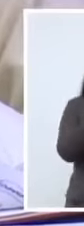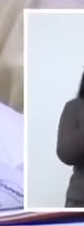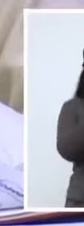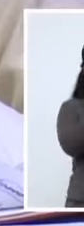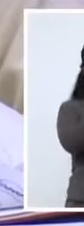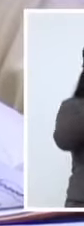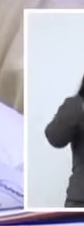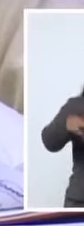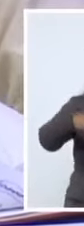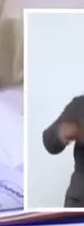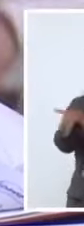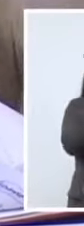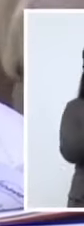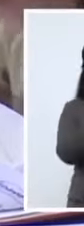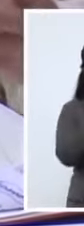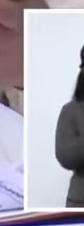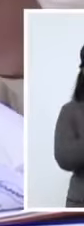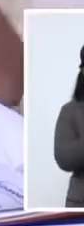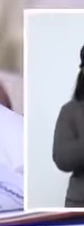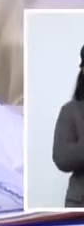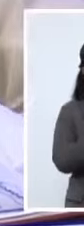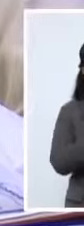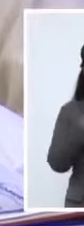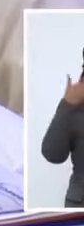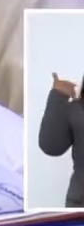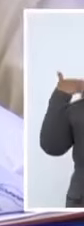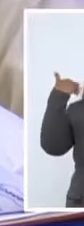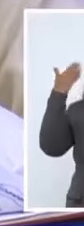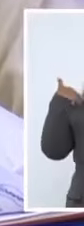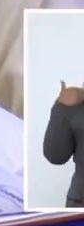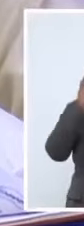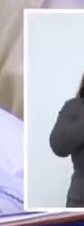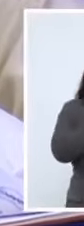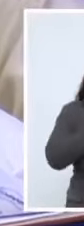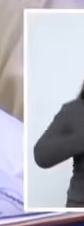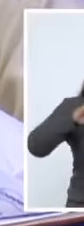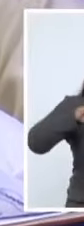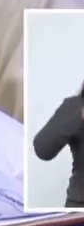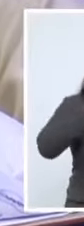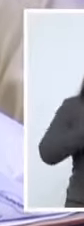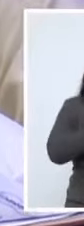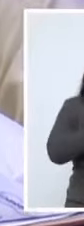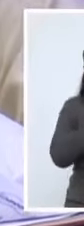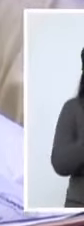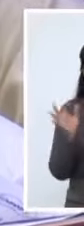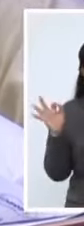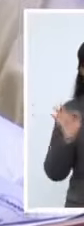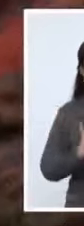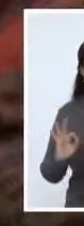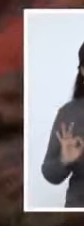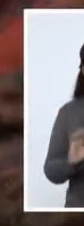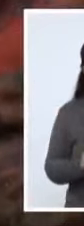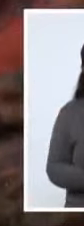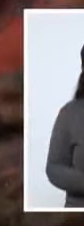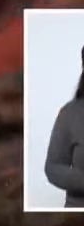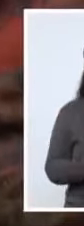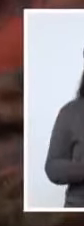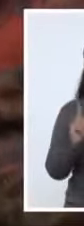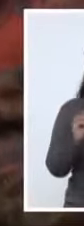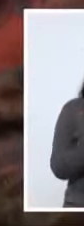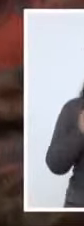estatal socialista, para perfeccionar el comportamiento del resto de los actores de la economía, para ir